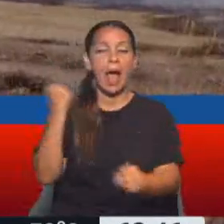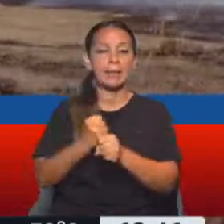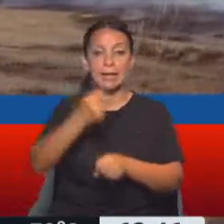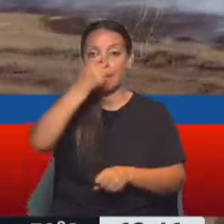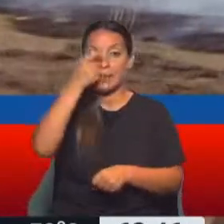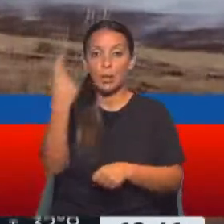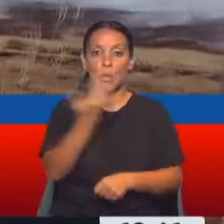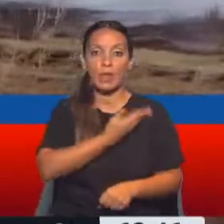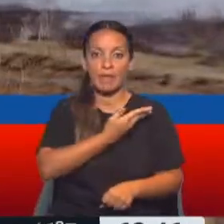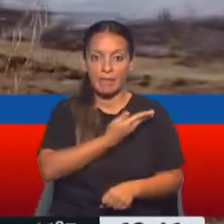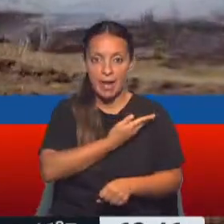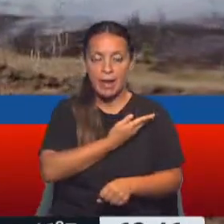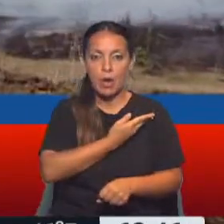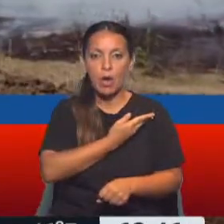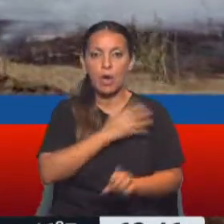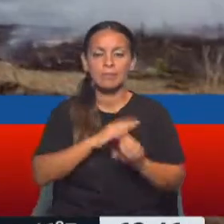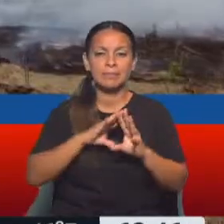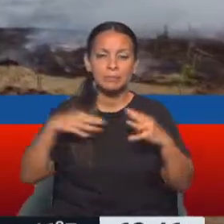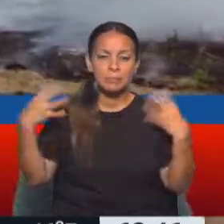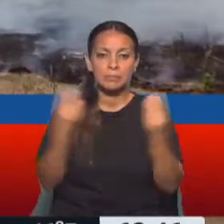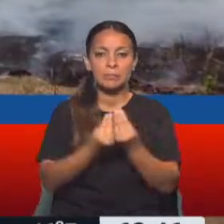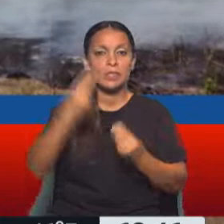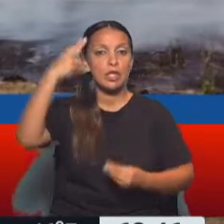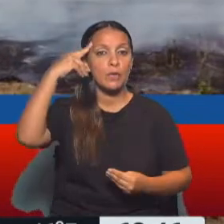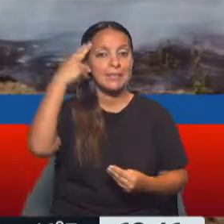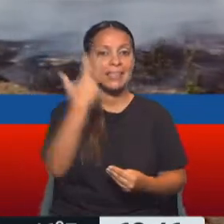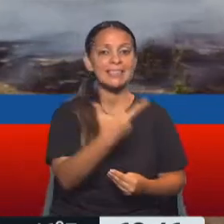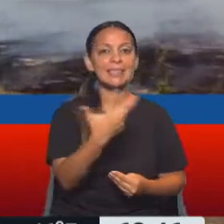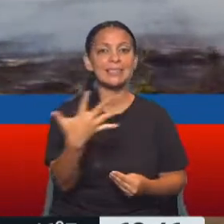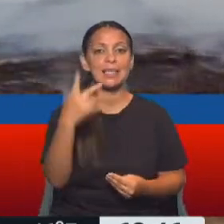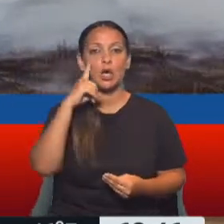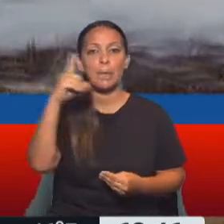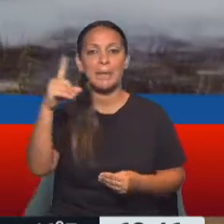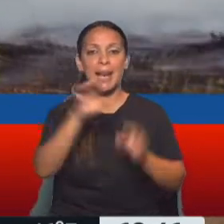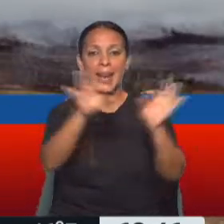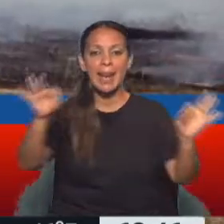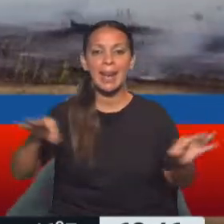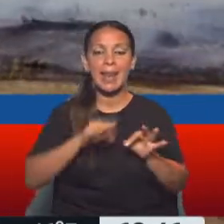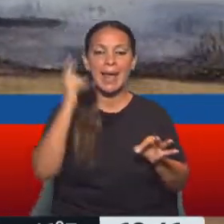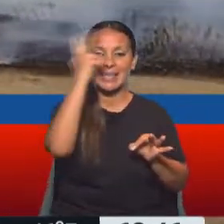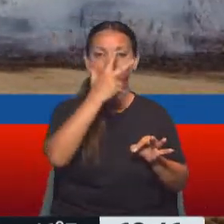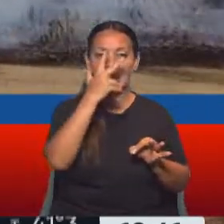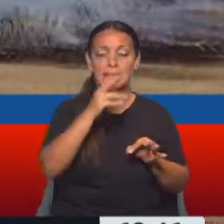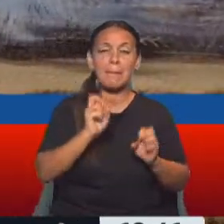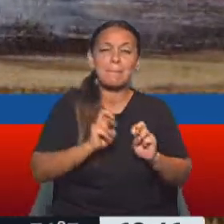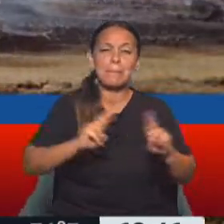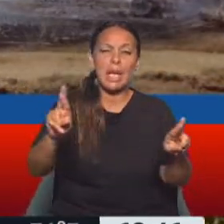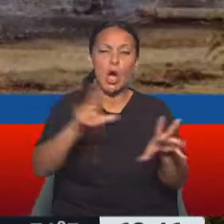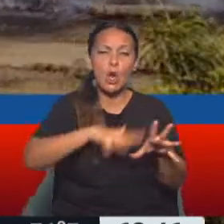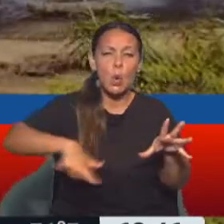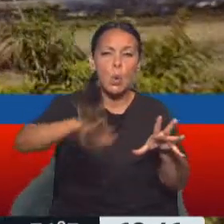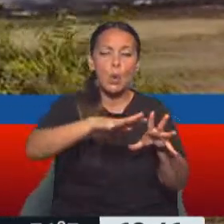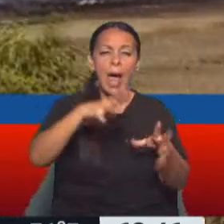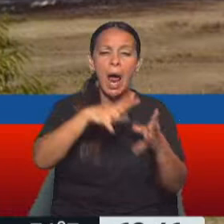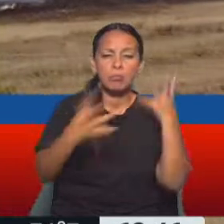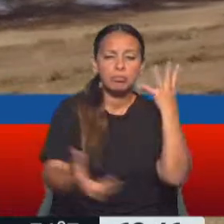febrero se quemaron 935 mil hectáreas, con Ituzaingó como el departamento más afectado de Corrientes,